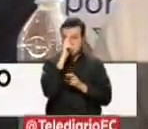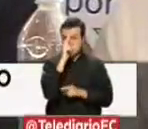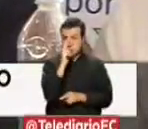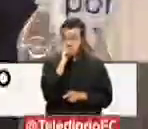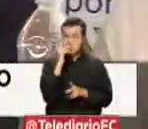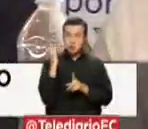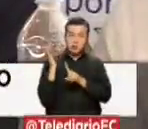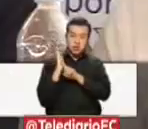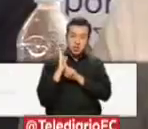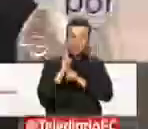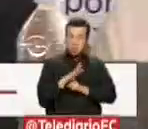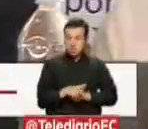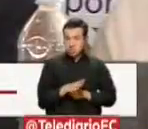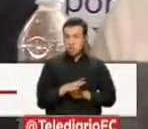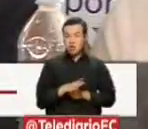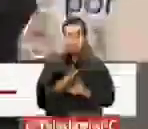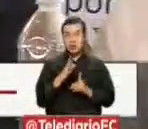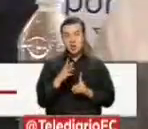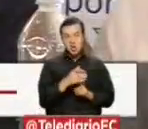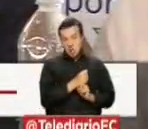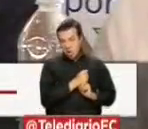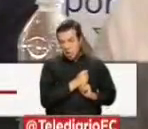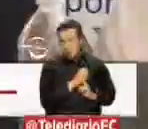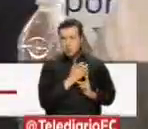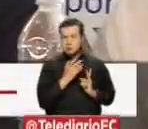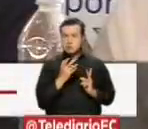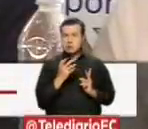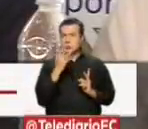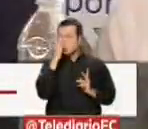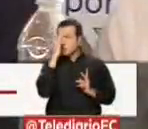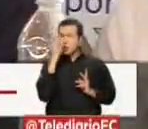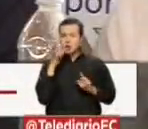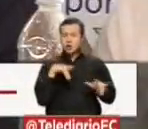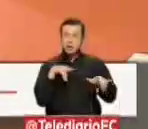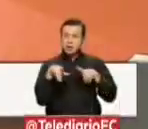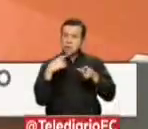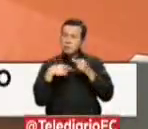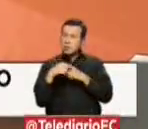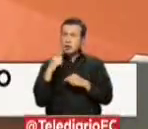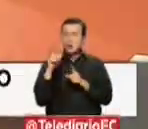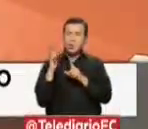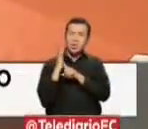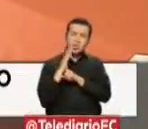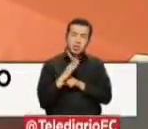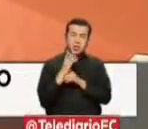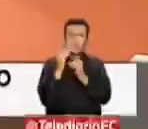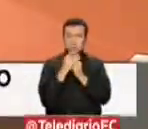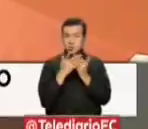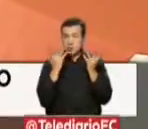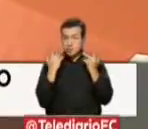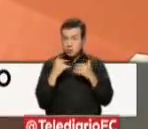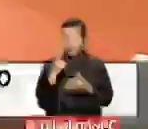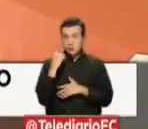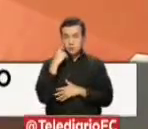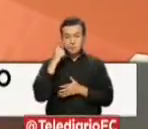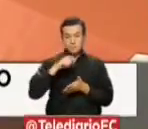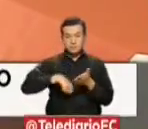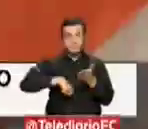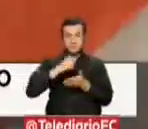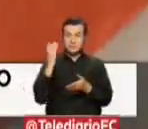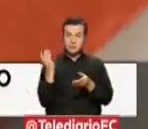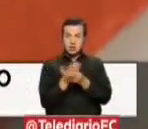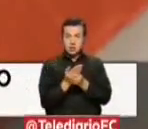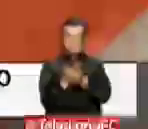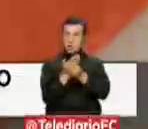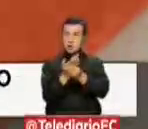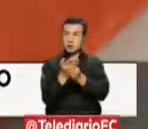Descremenados y atropellados por caso de comercio informal. Con este diagnóstico suscribieron un acta en la que exigen